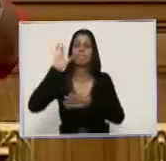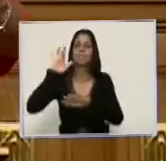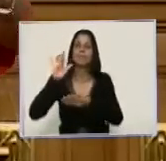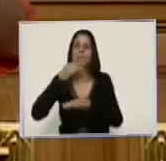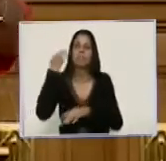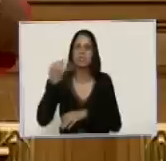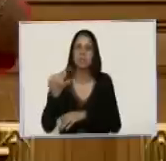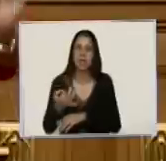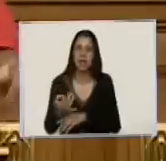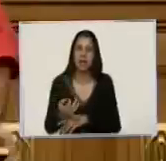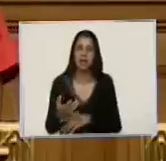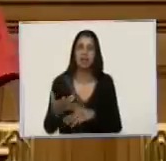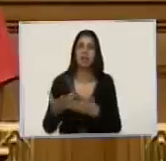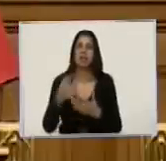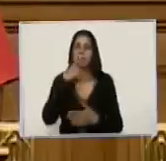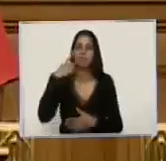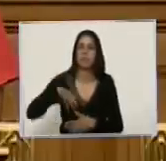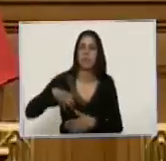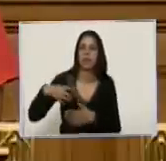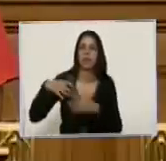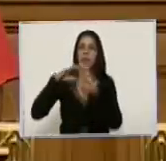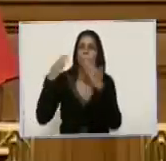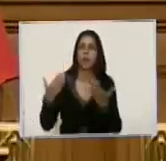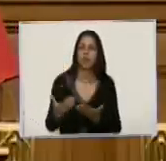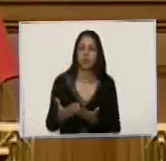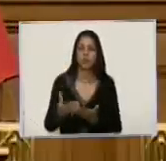reales de la oligarquía mundial.